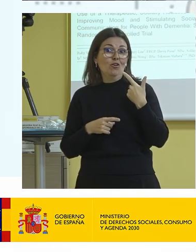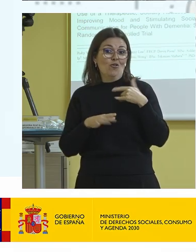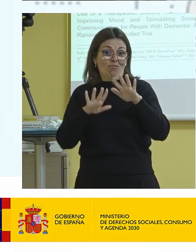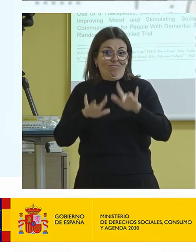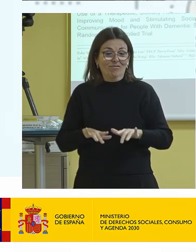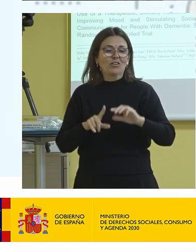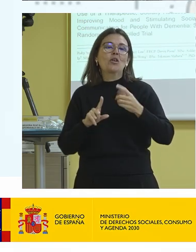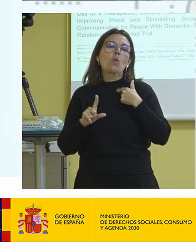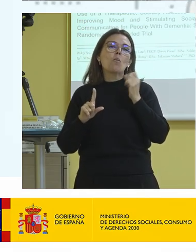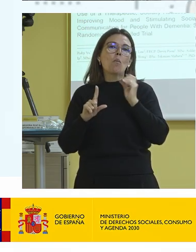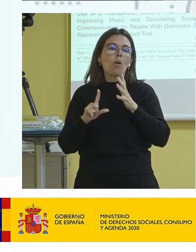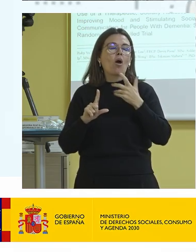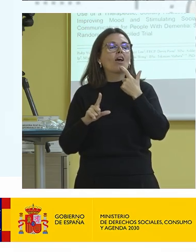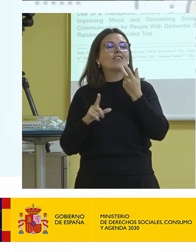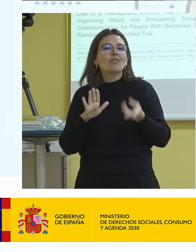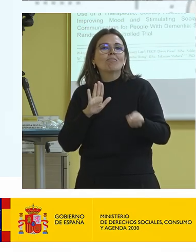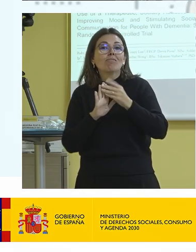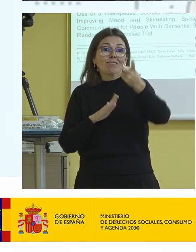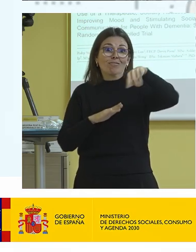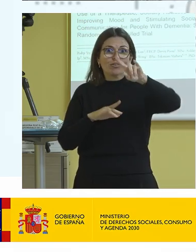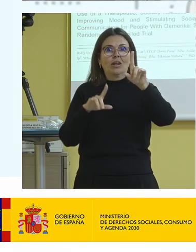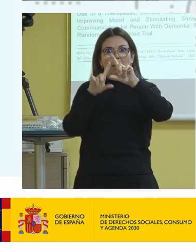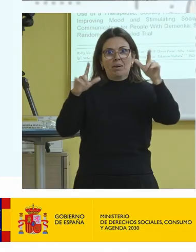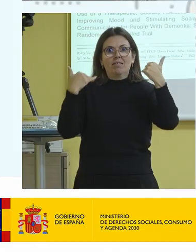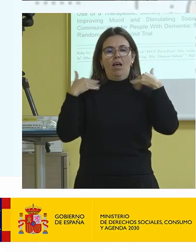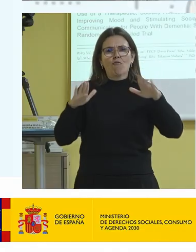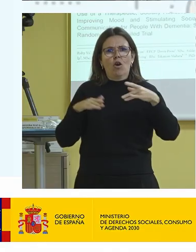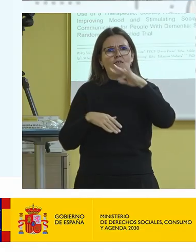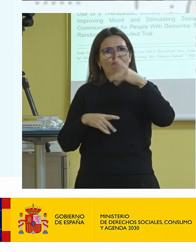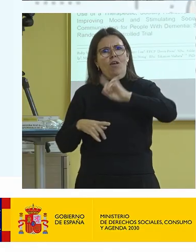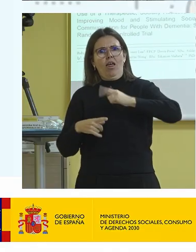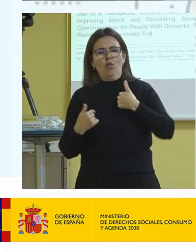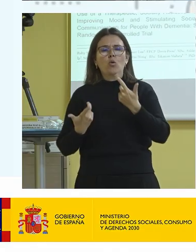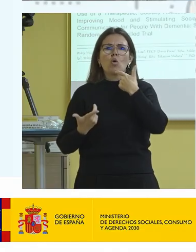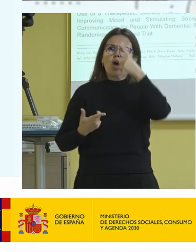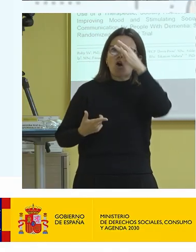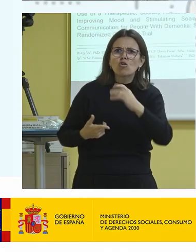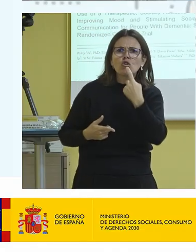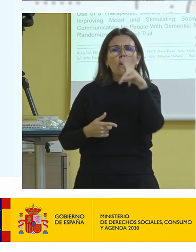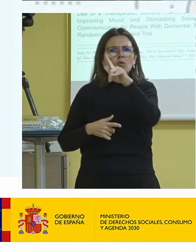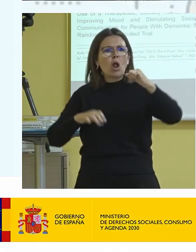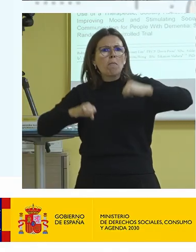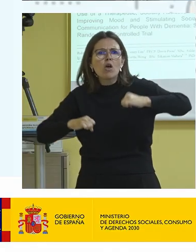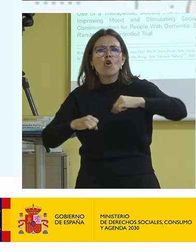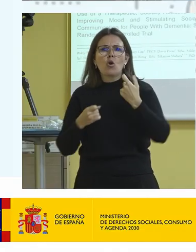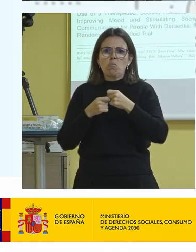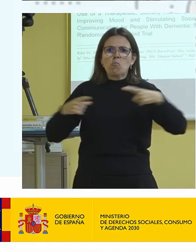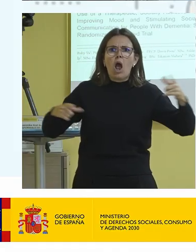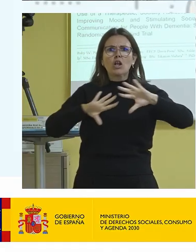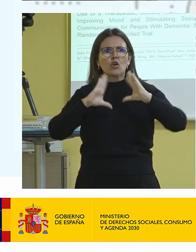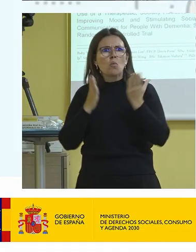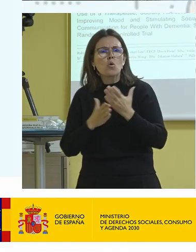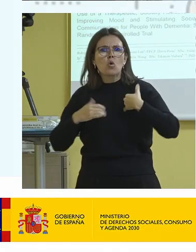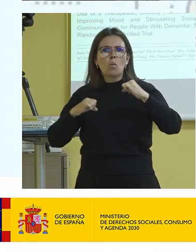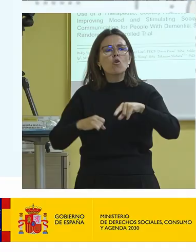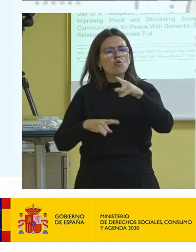esto en un blog que tenía hace mucho tiempo, ahí me escribieron los de la foca, todo enfadados, pues me decían, es que no eres consciente de la cantidad de personas mayores que hay cada vez más en el mundo, y